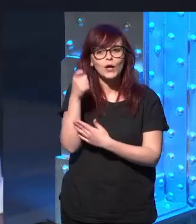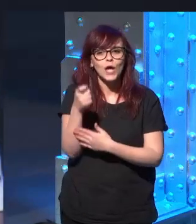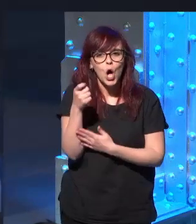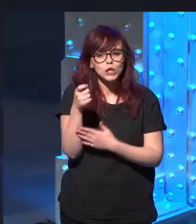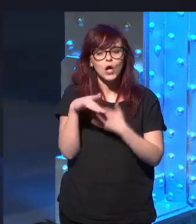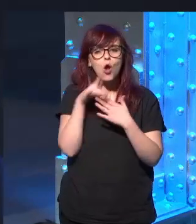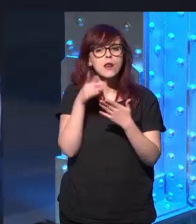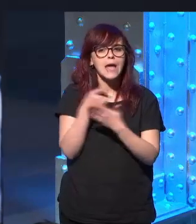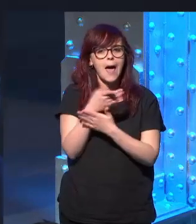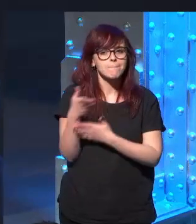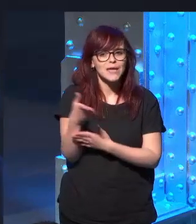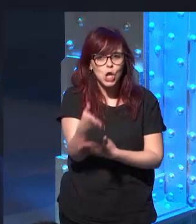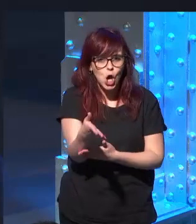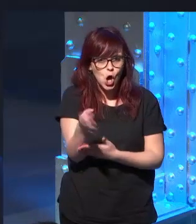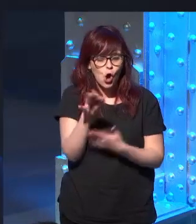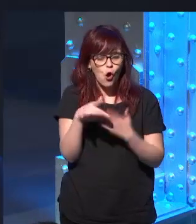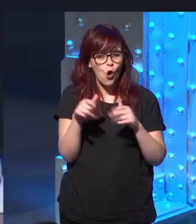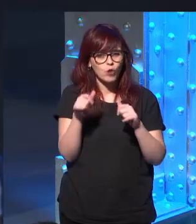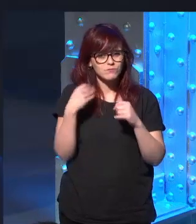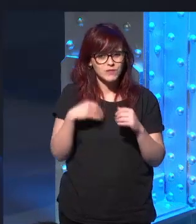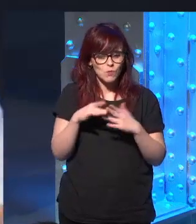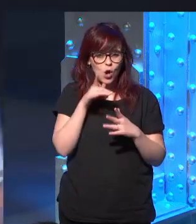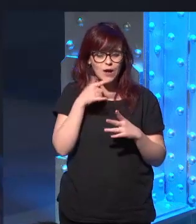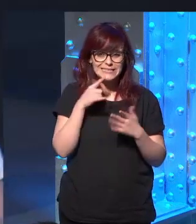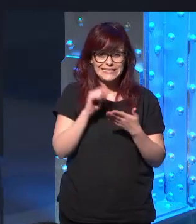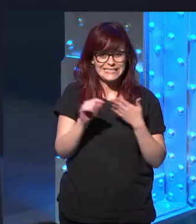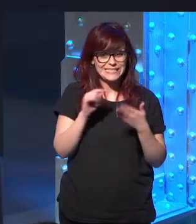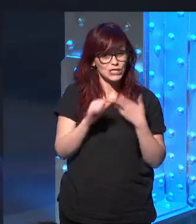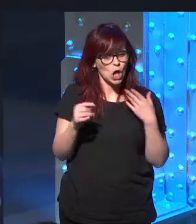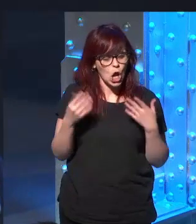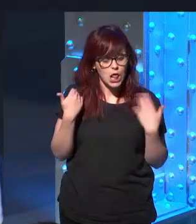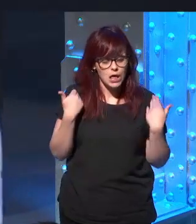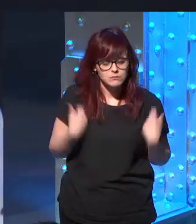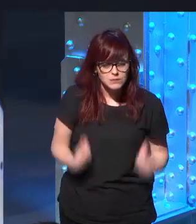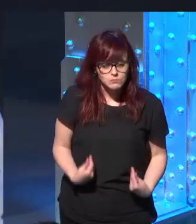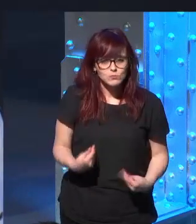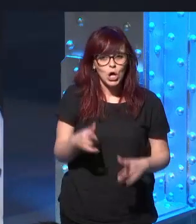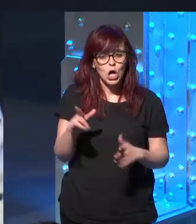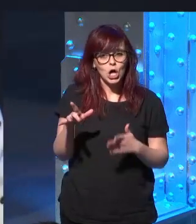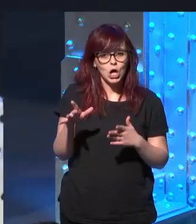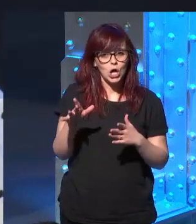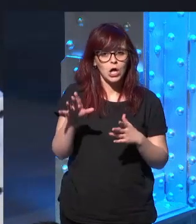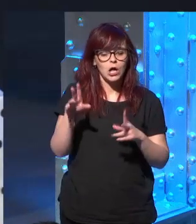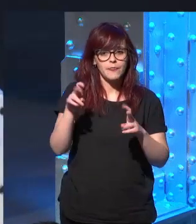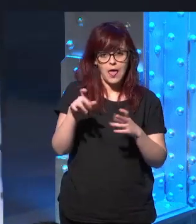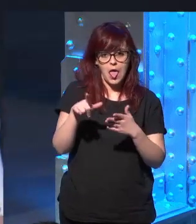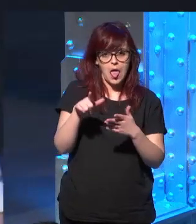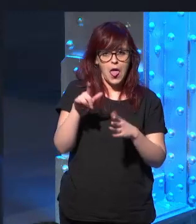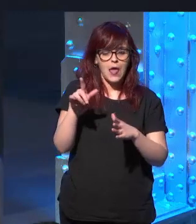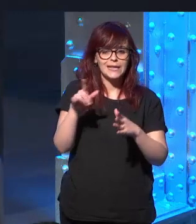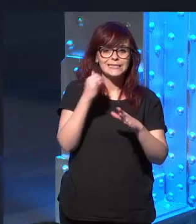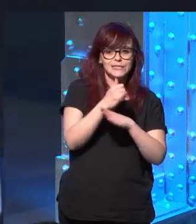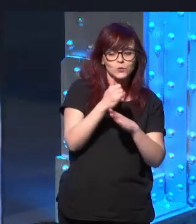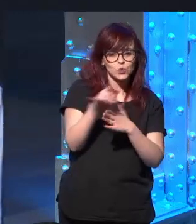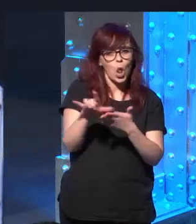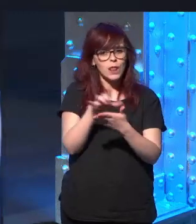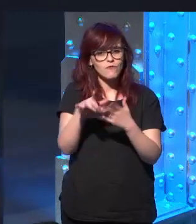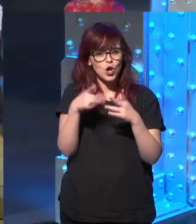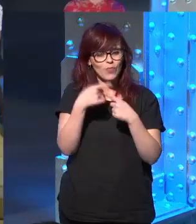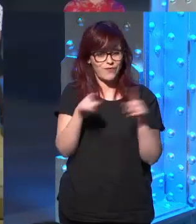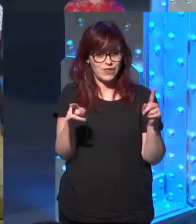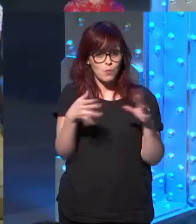Camino, o los mismos escritores que siempre nos mandan cuando estamos estudiando en el instituto, ¿no? cualquier